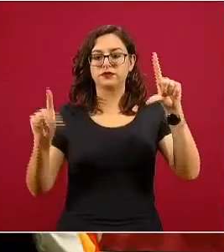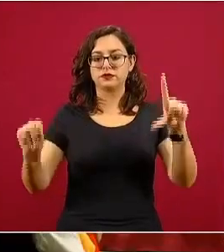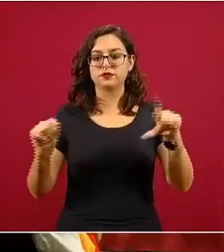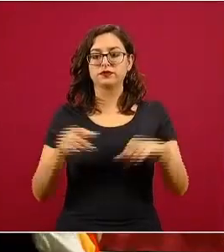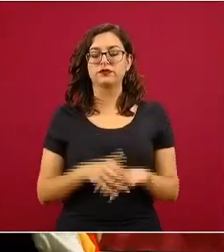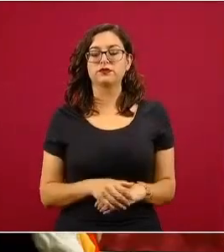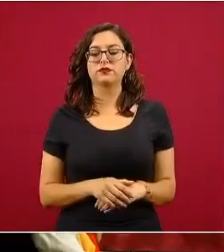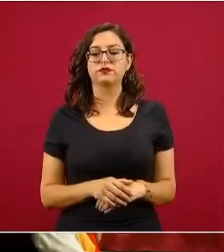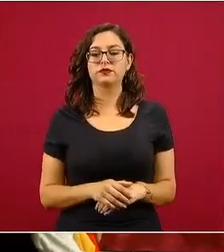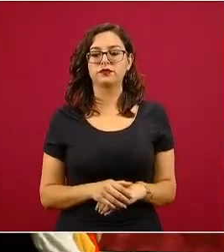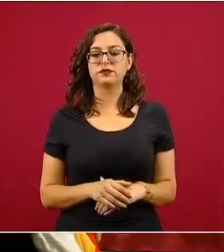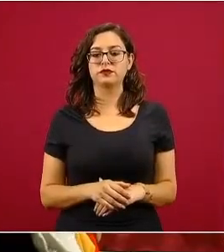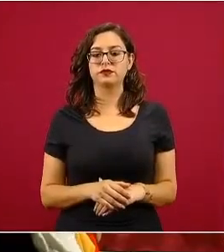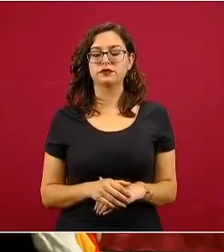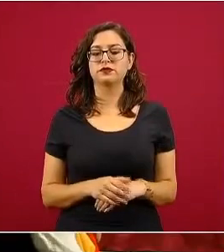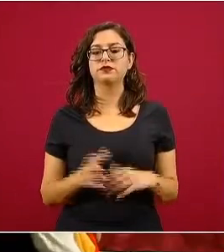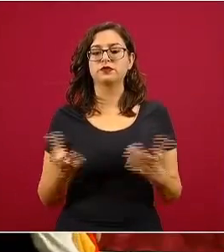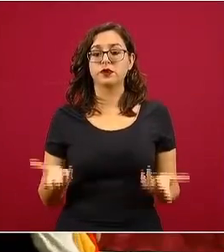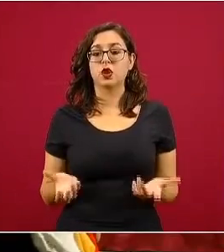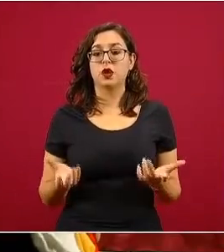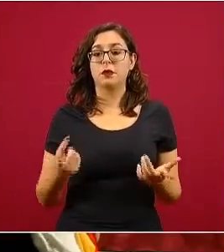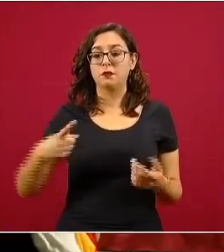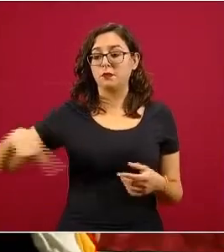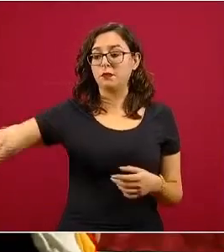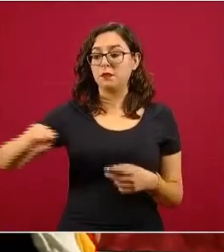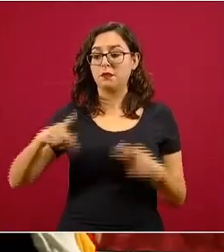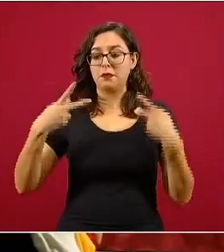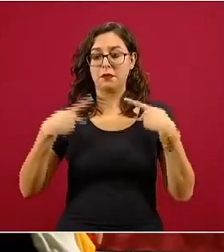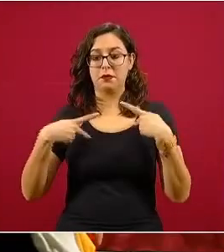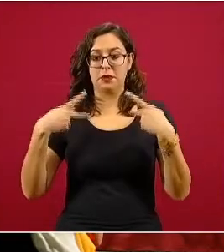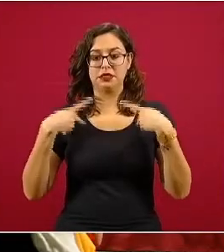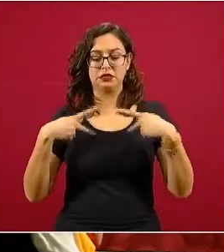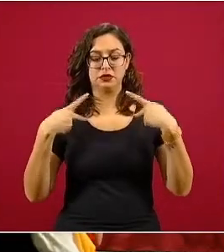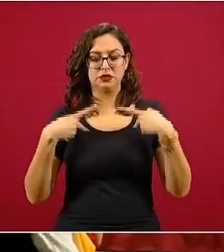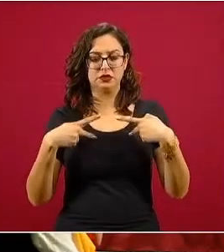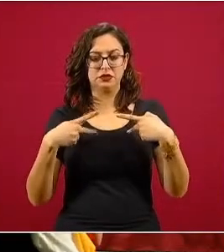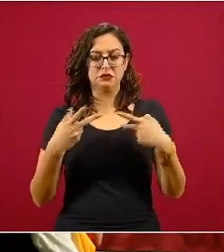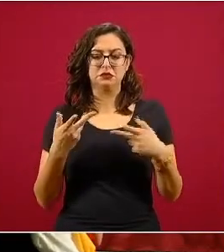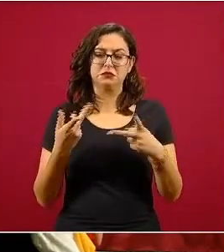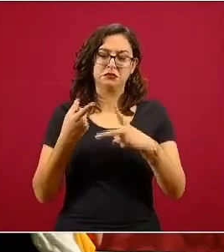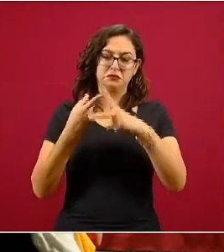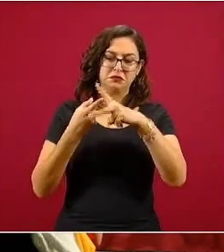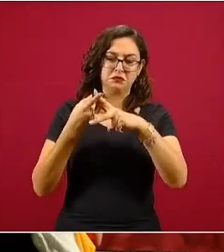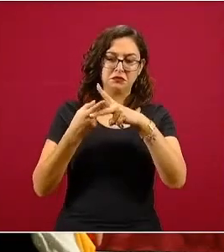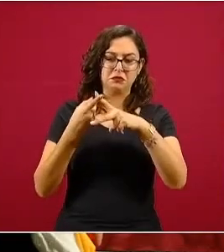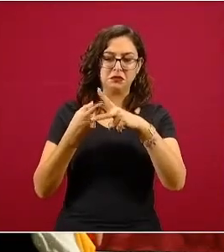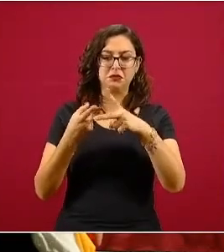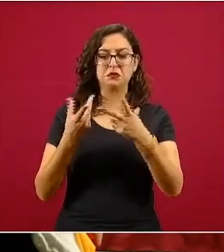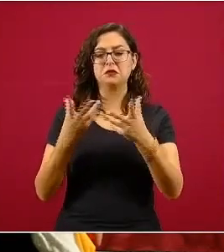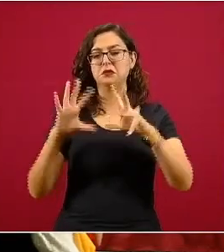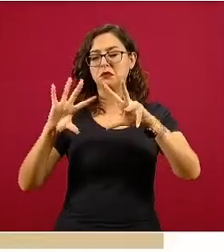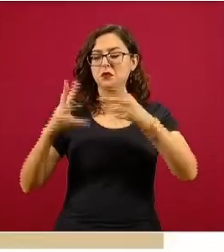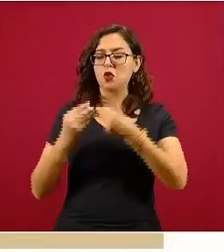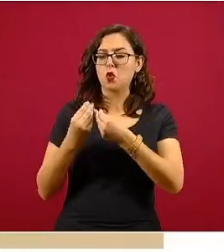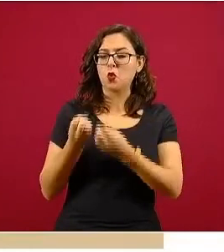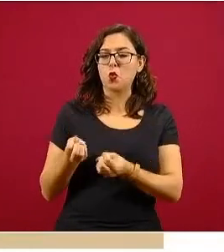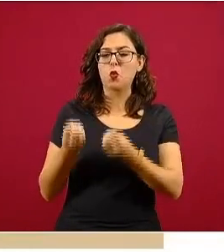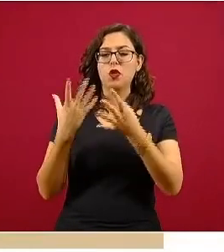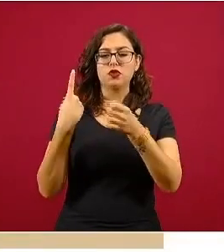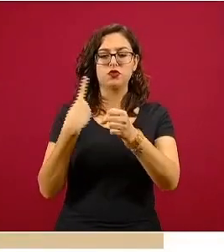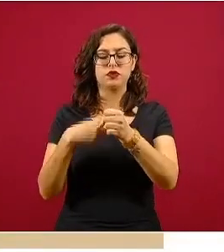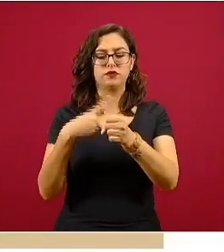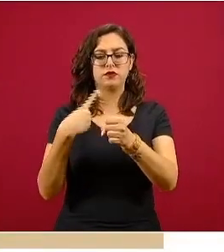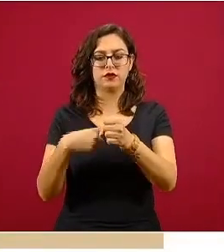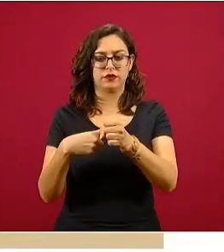representamos los casos estimados en una escala de colores. Los casos estimados que están en la curva azul, en